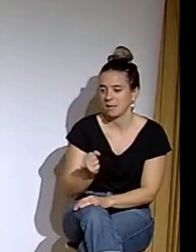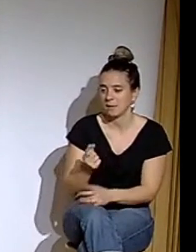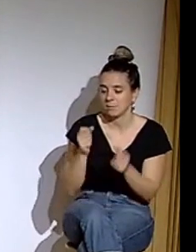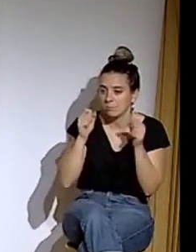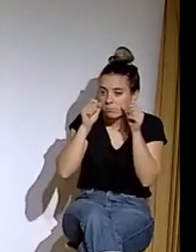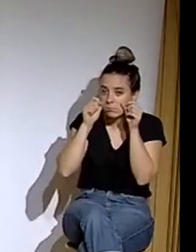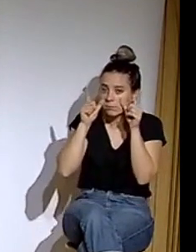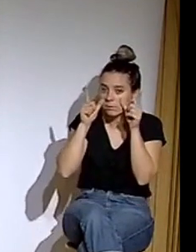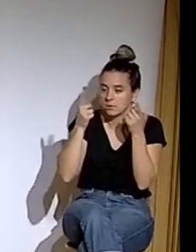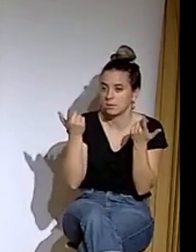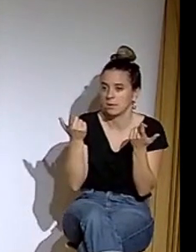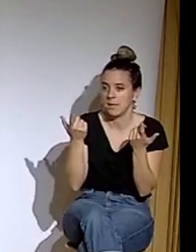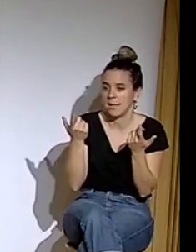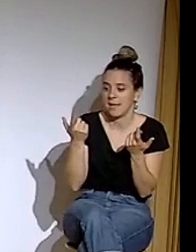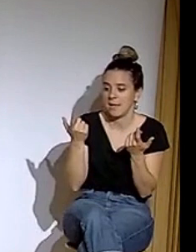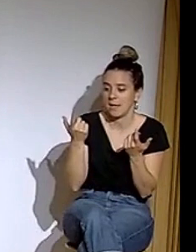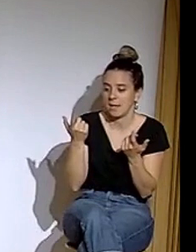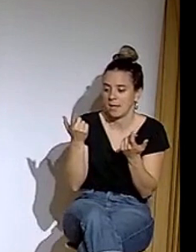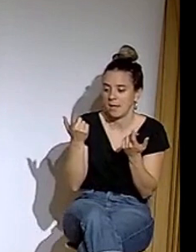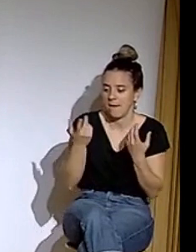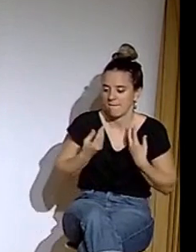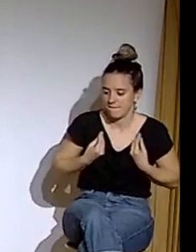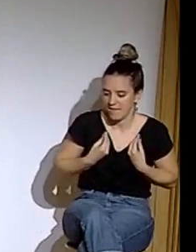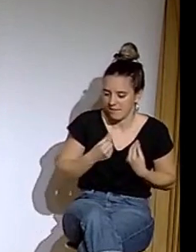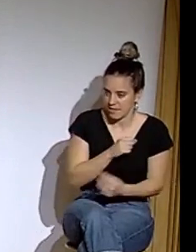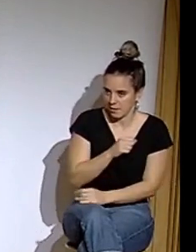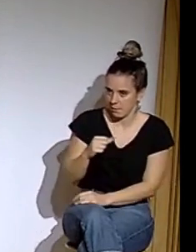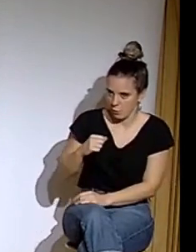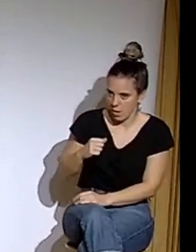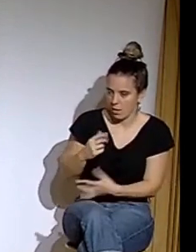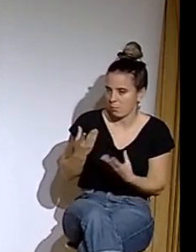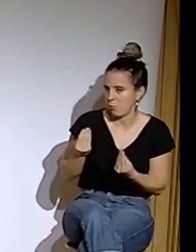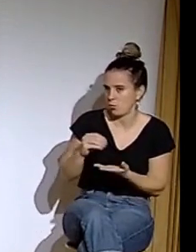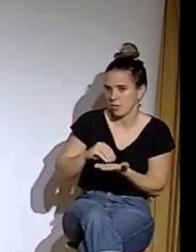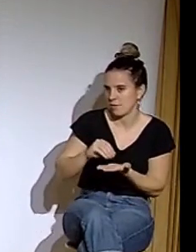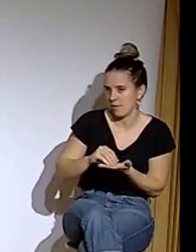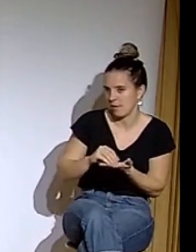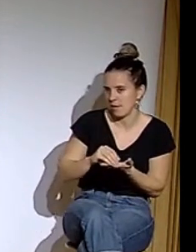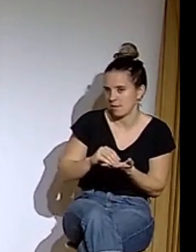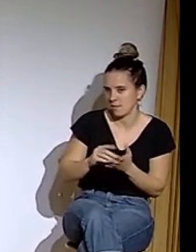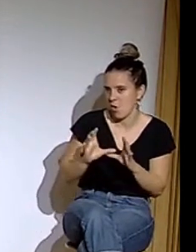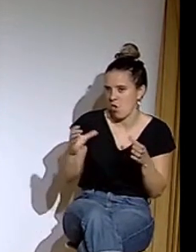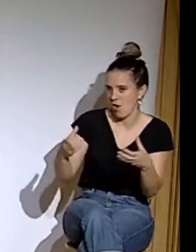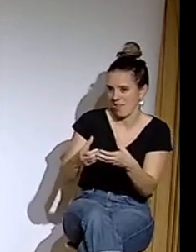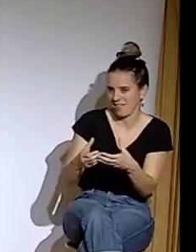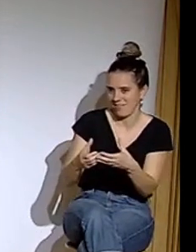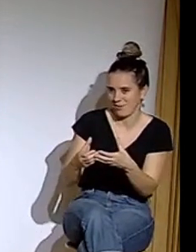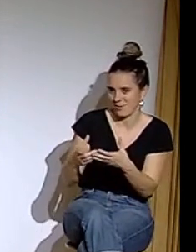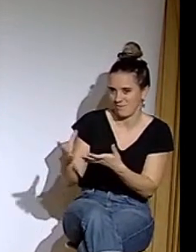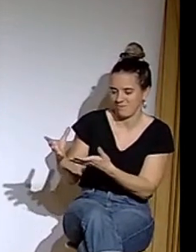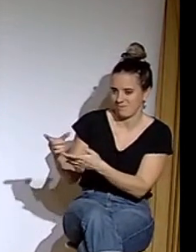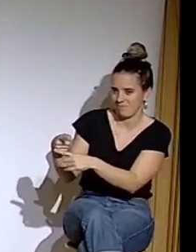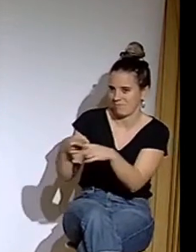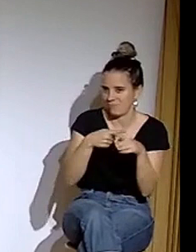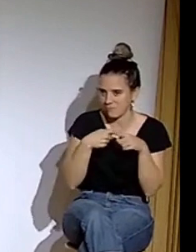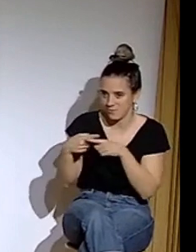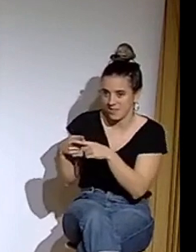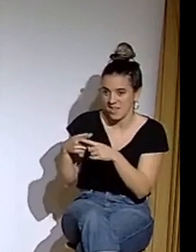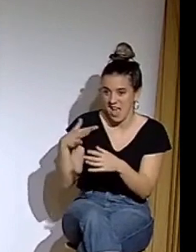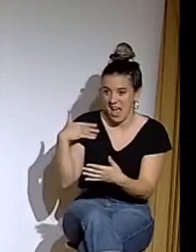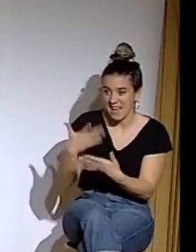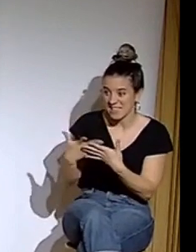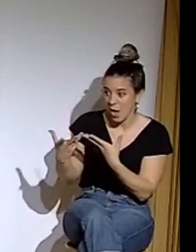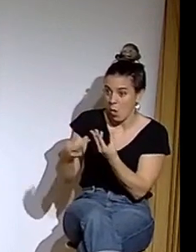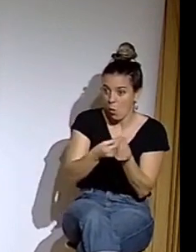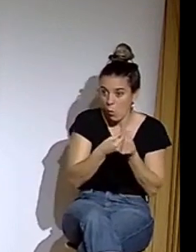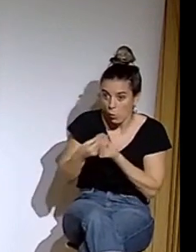experiencias o lo que experimentas o vives de manera individual muchas veces es colectivo y hasta que no te juntas y compartes